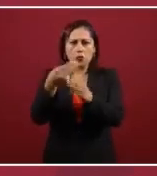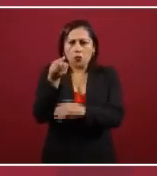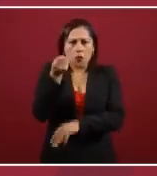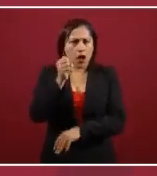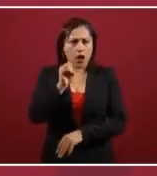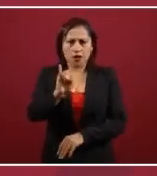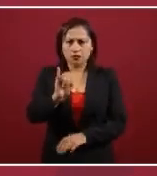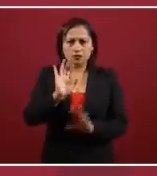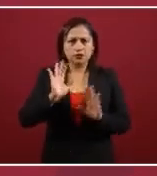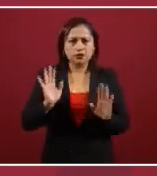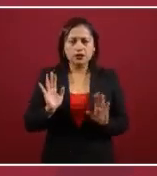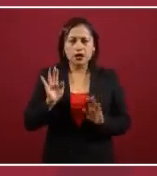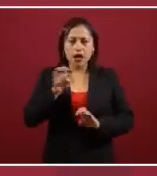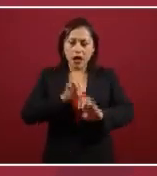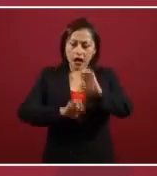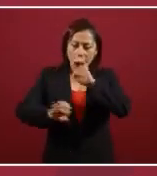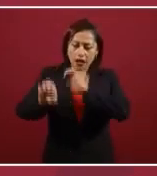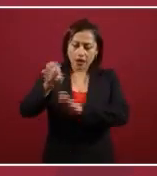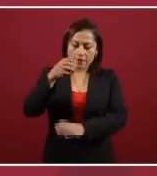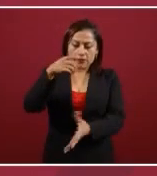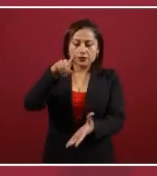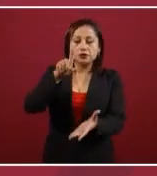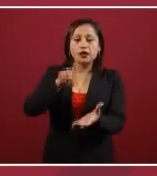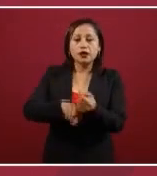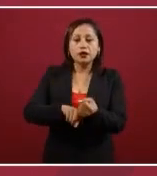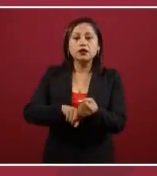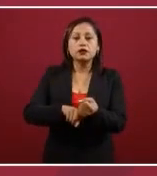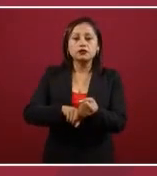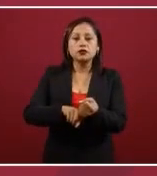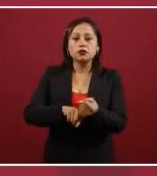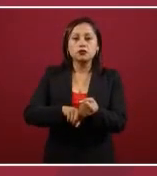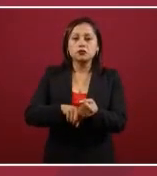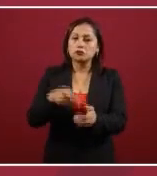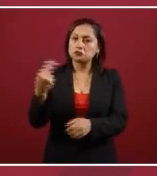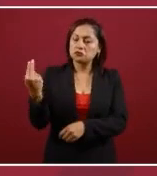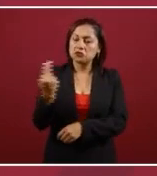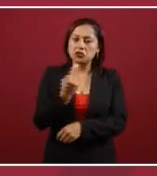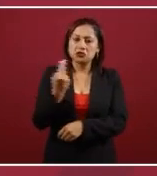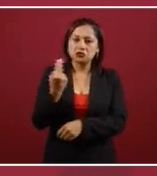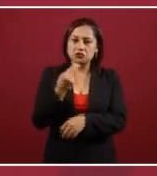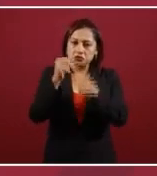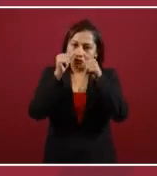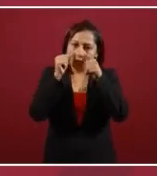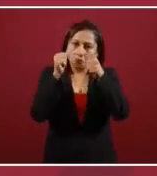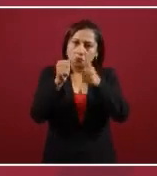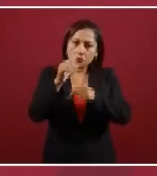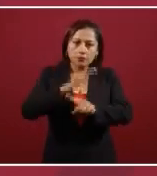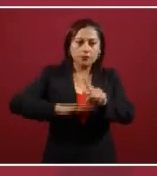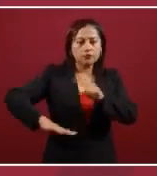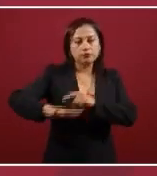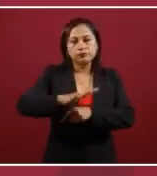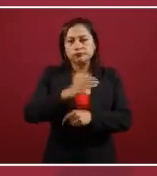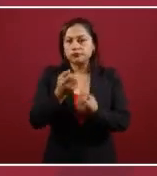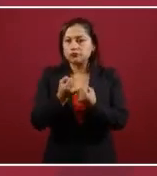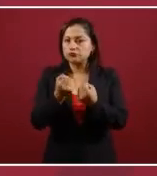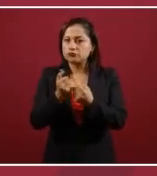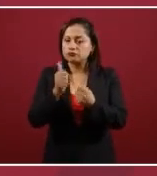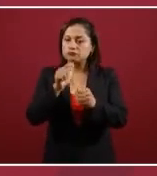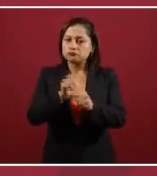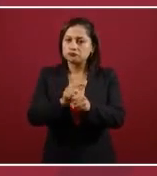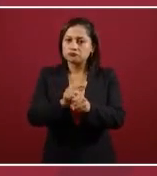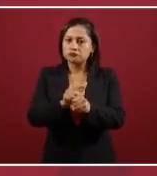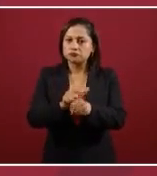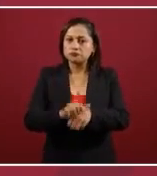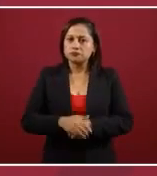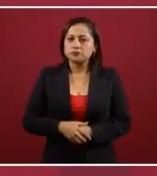tengan esta dimensión cívica y social. Ya hay